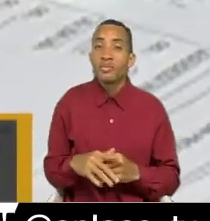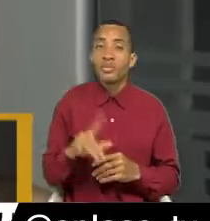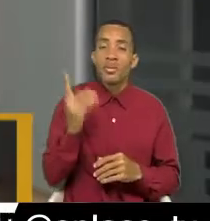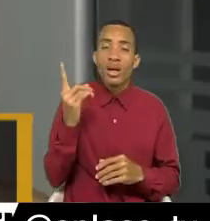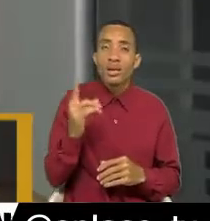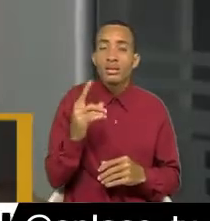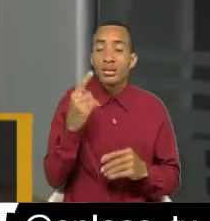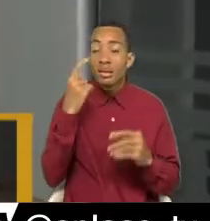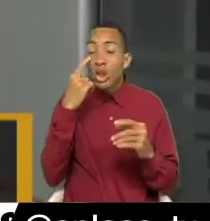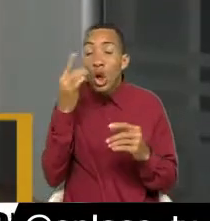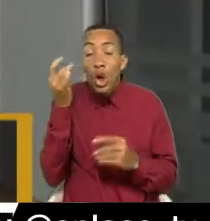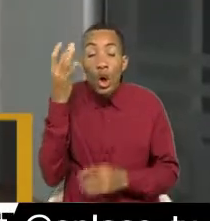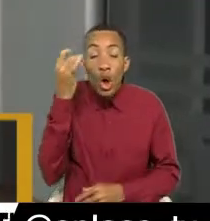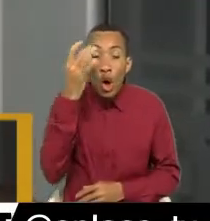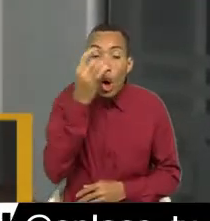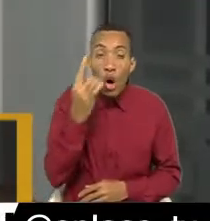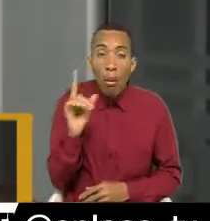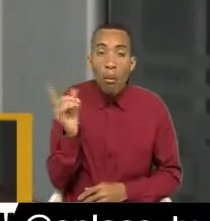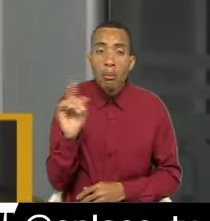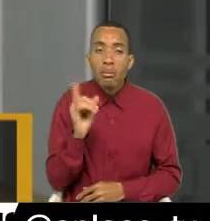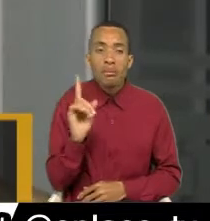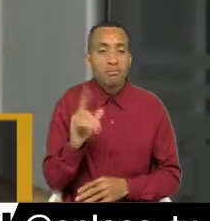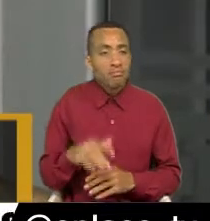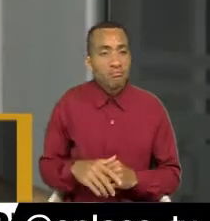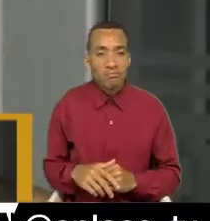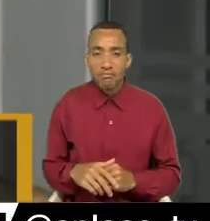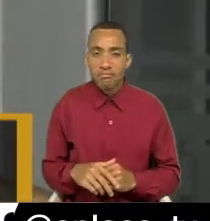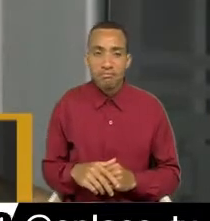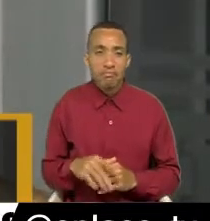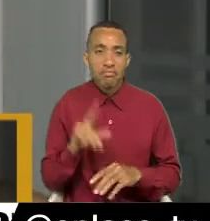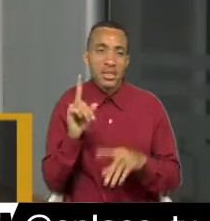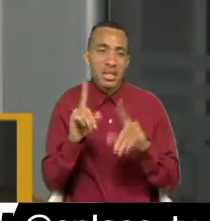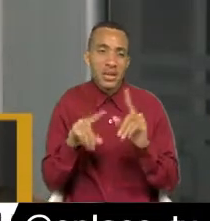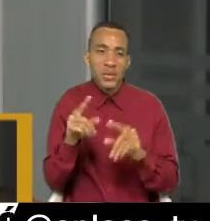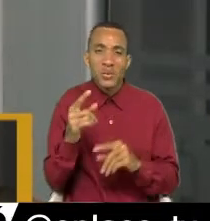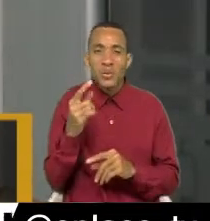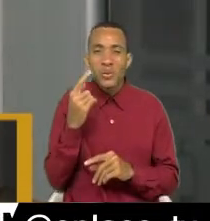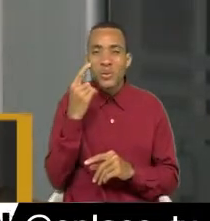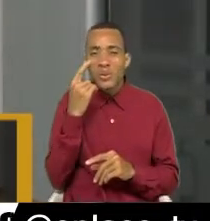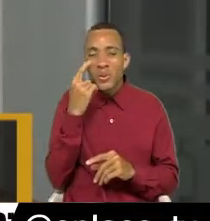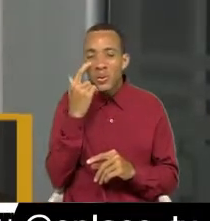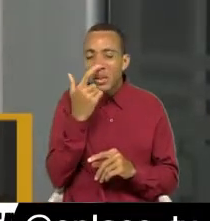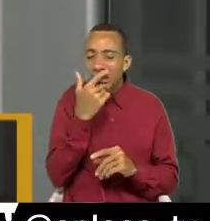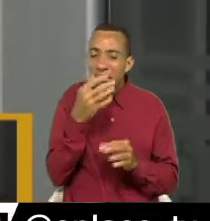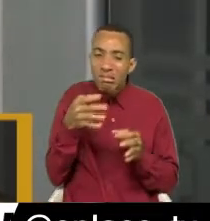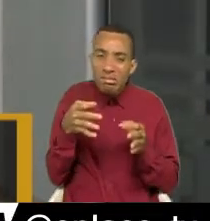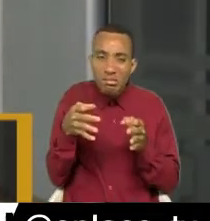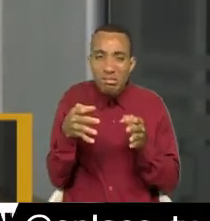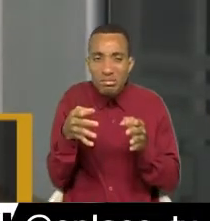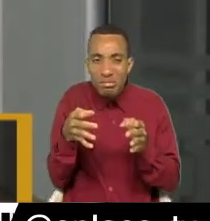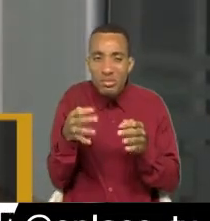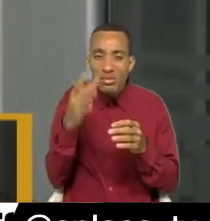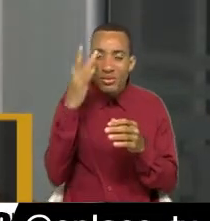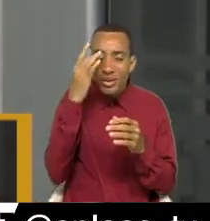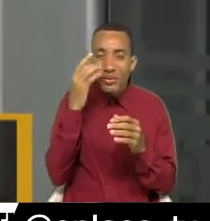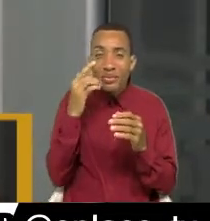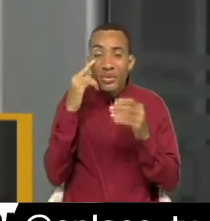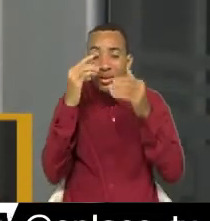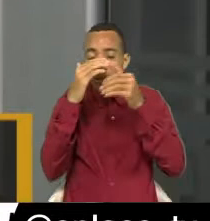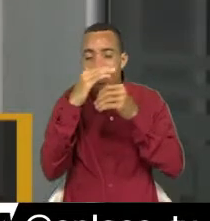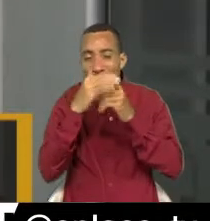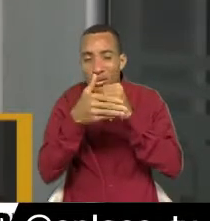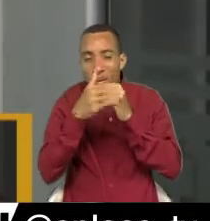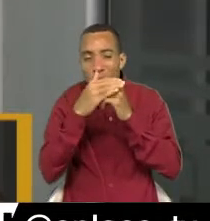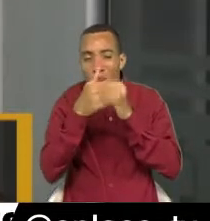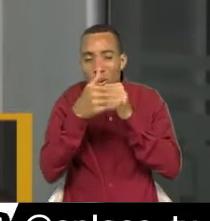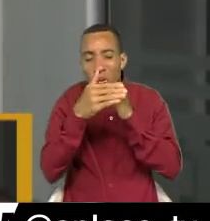molestia para el paciente. En algunos casos un poquito demorada, porque hay que decir, hay que dilatar pupila, demora un poco, pero